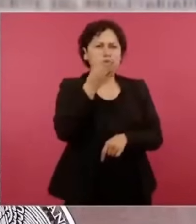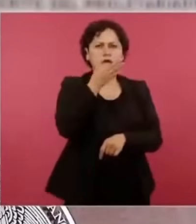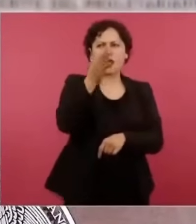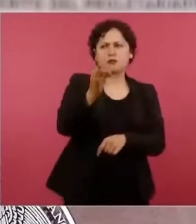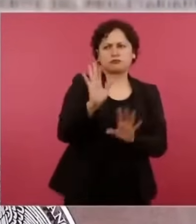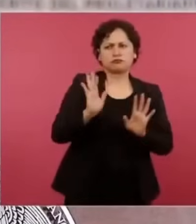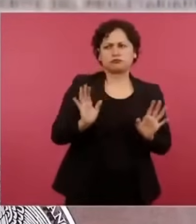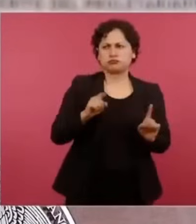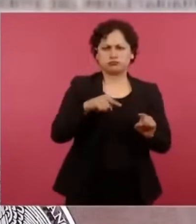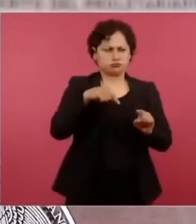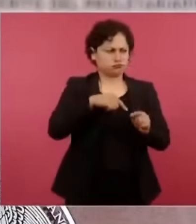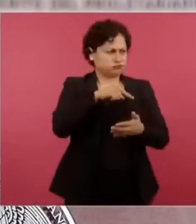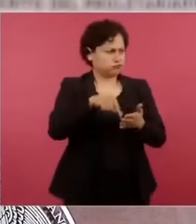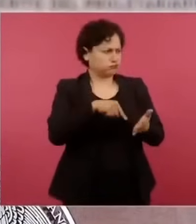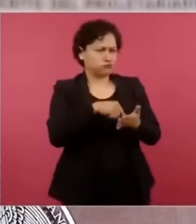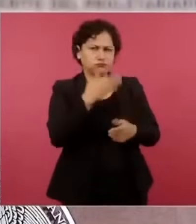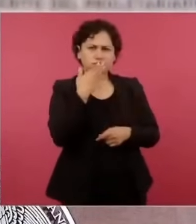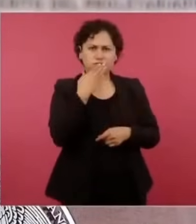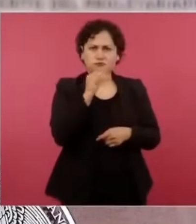violentos.